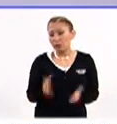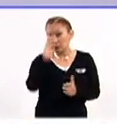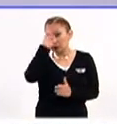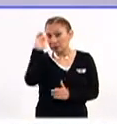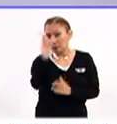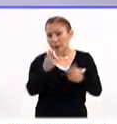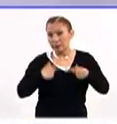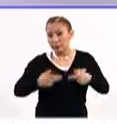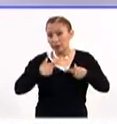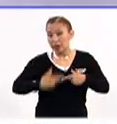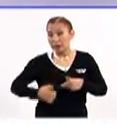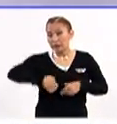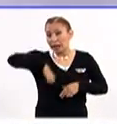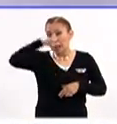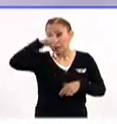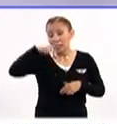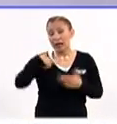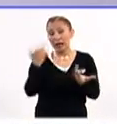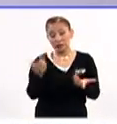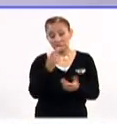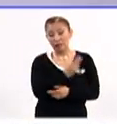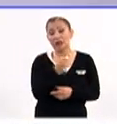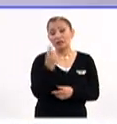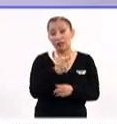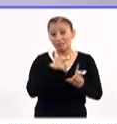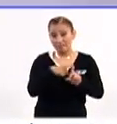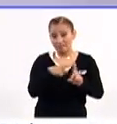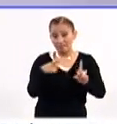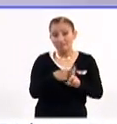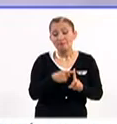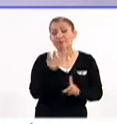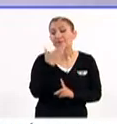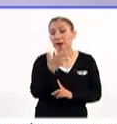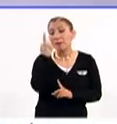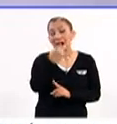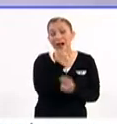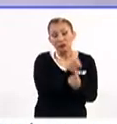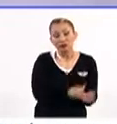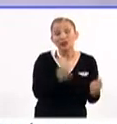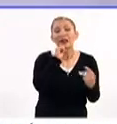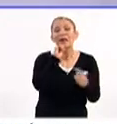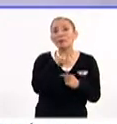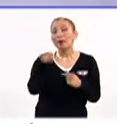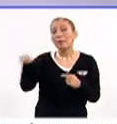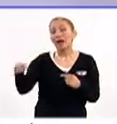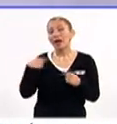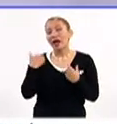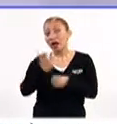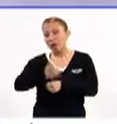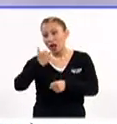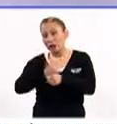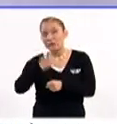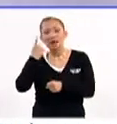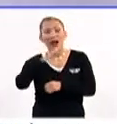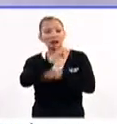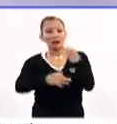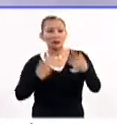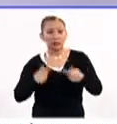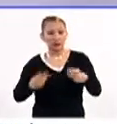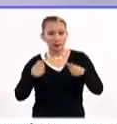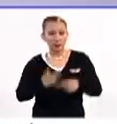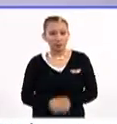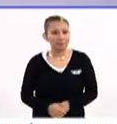respeto hacia las personas mayores tiene consecuencias altamente positivas, no solo para los niños, sino también para los abuelos y para la sociedad en